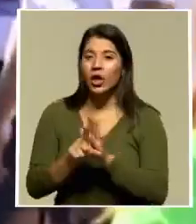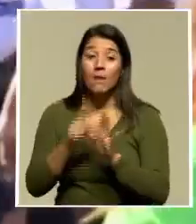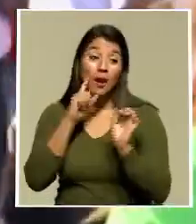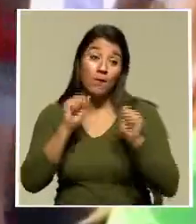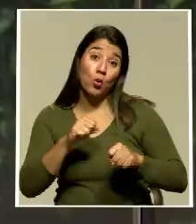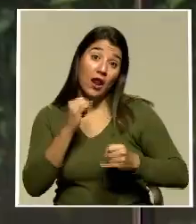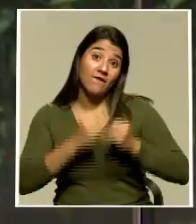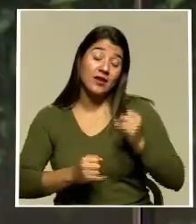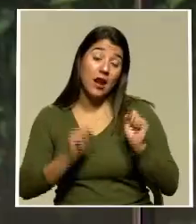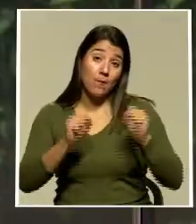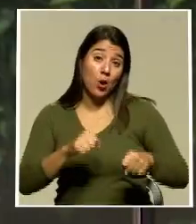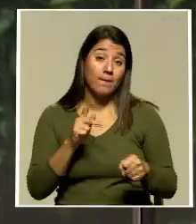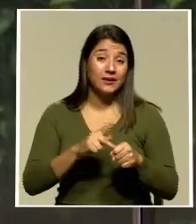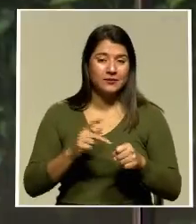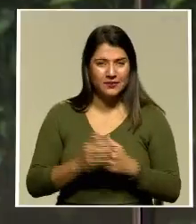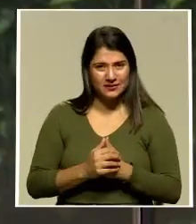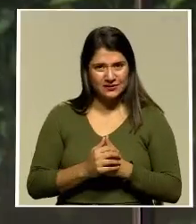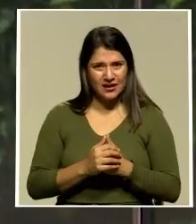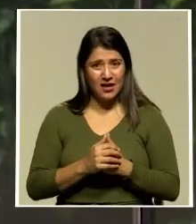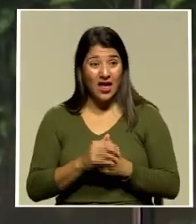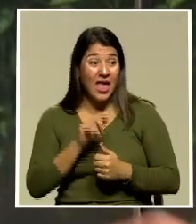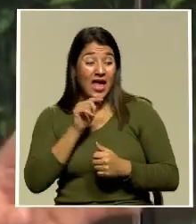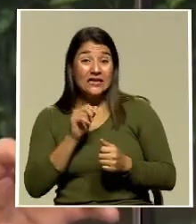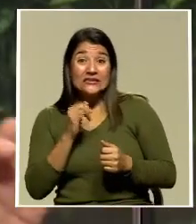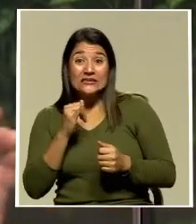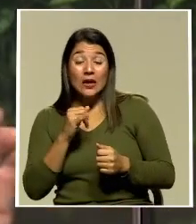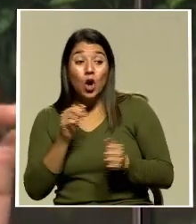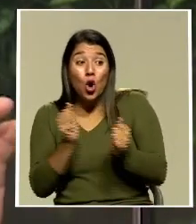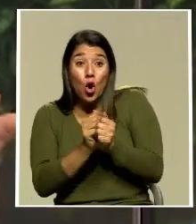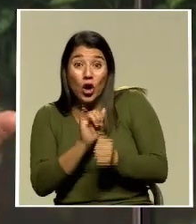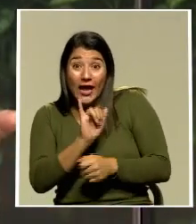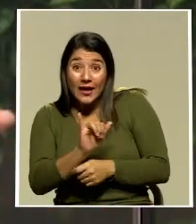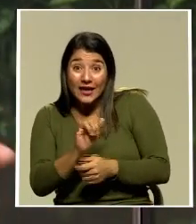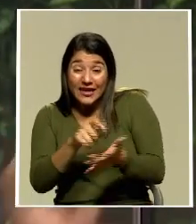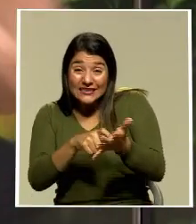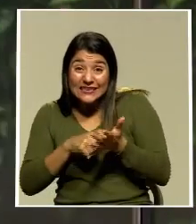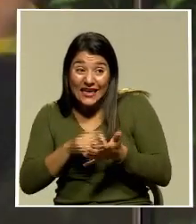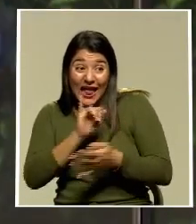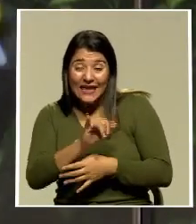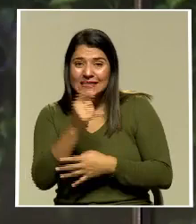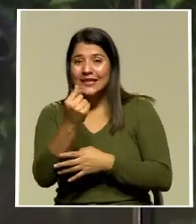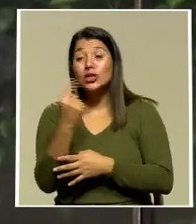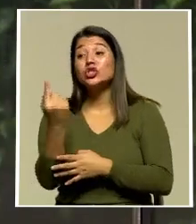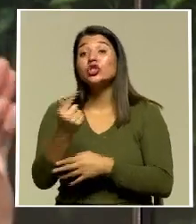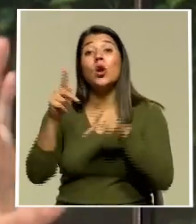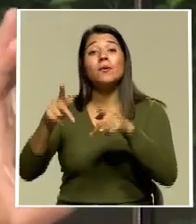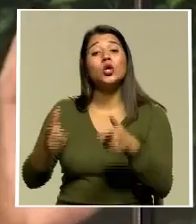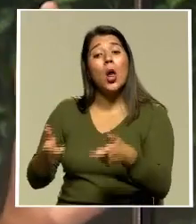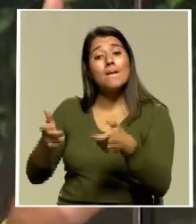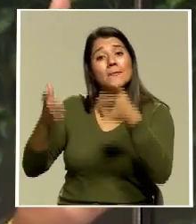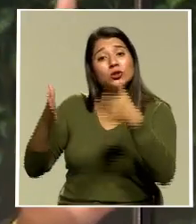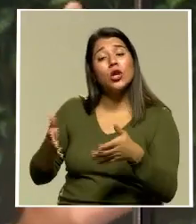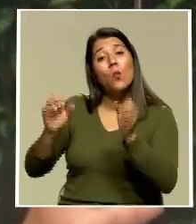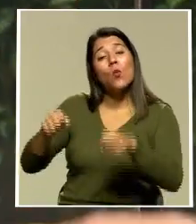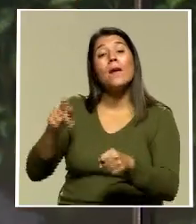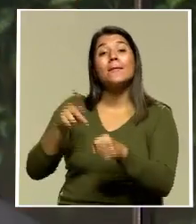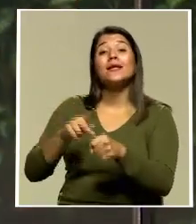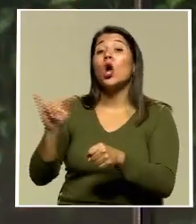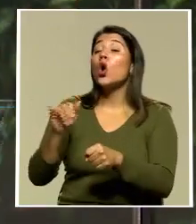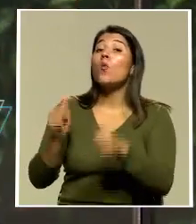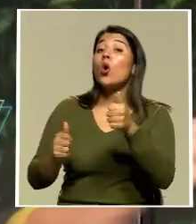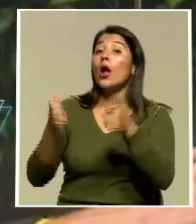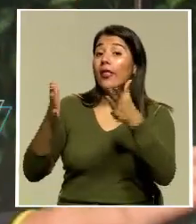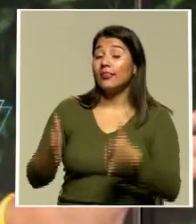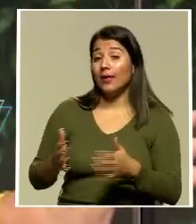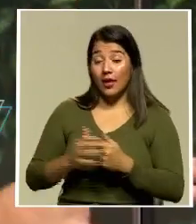contienda. Ponen esos requisitos, lo que están obligando es que solo la gente más millonaria de este país pueda ser candidata presidencial, excluyendo